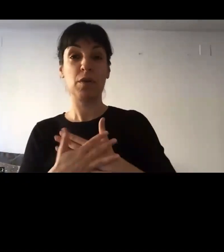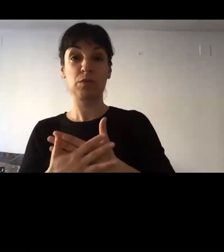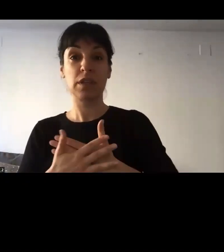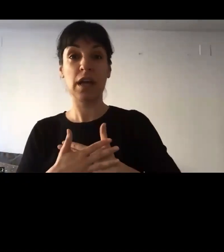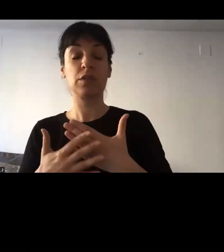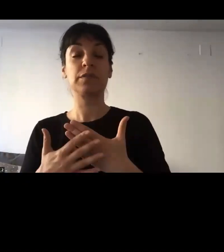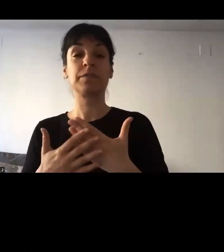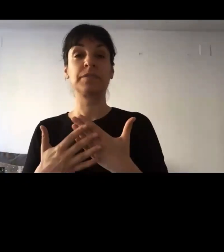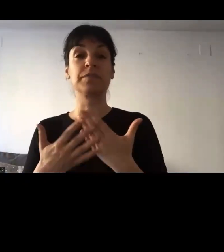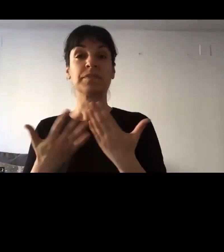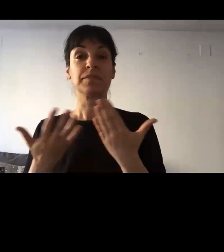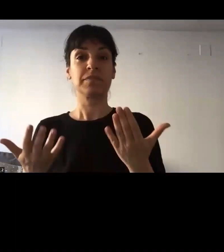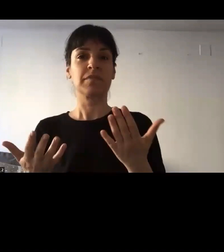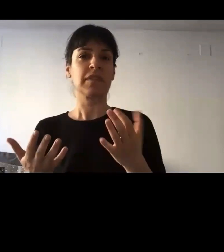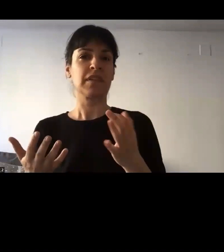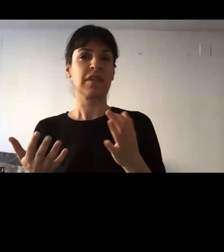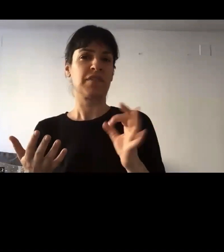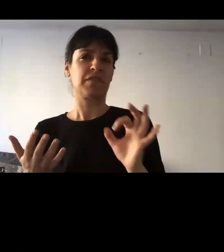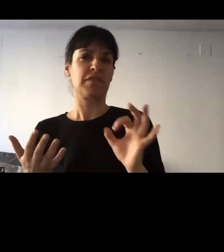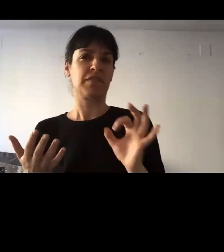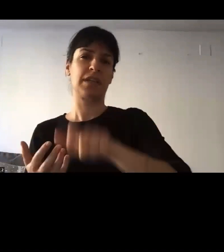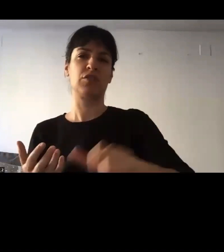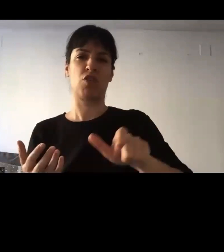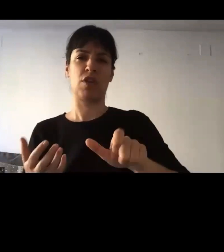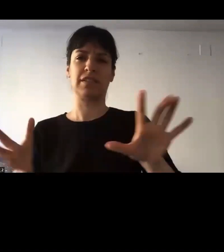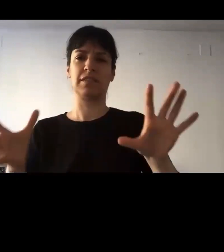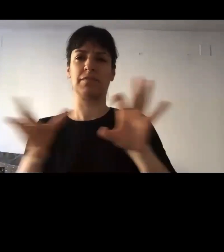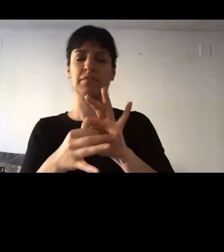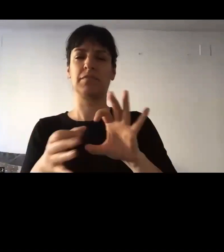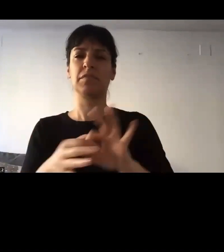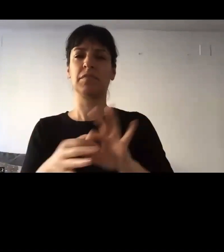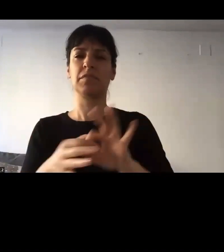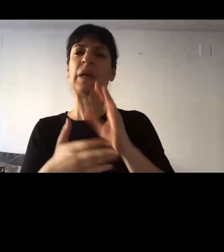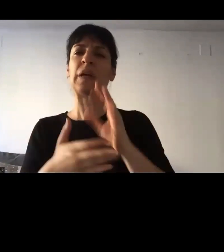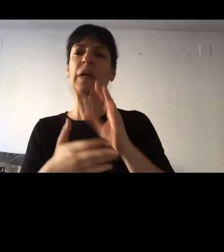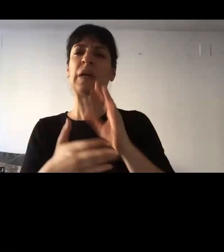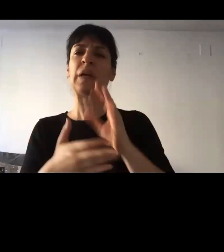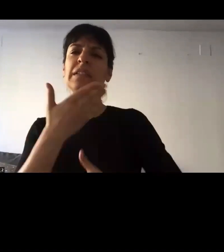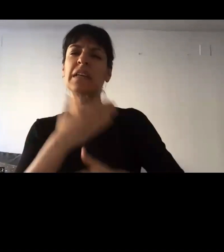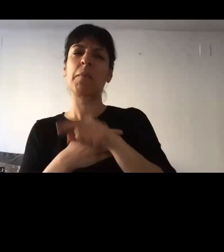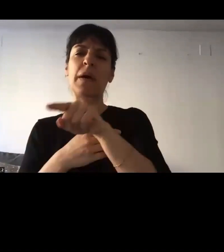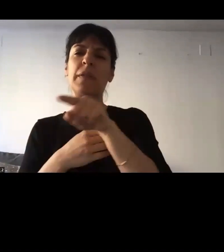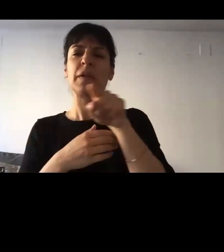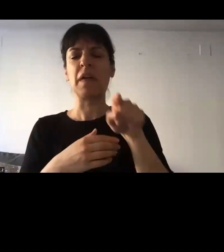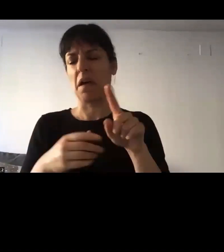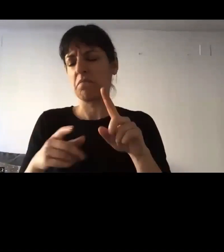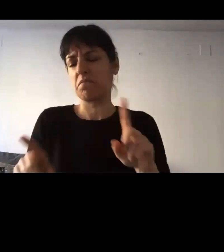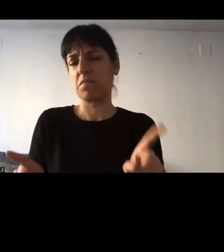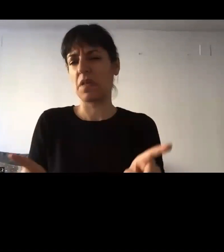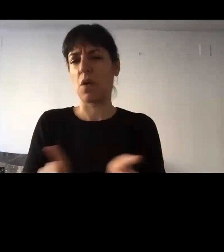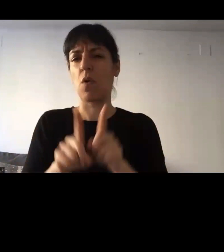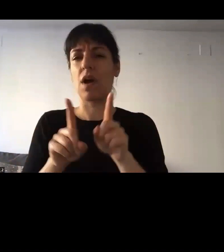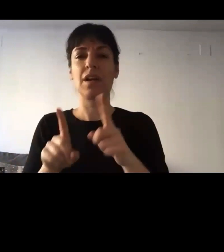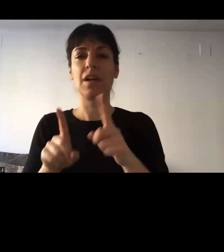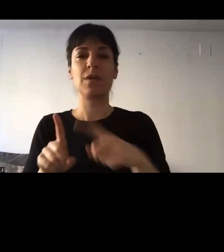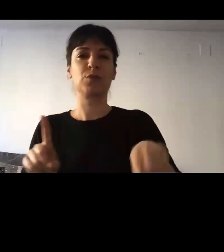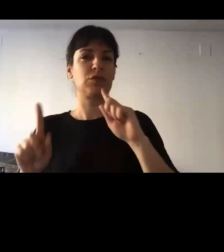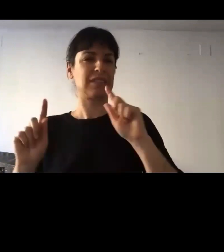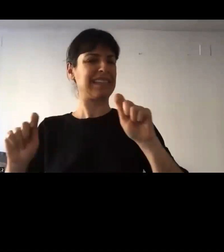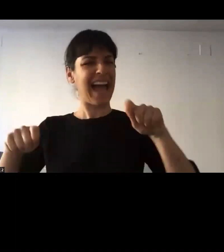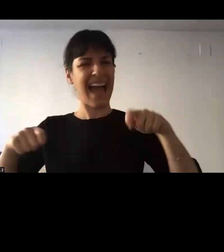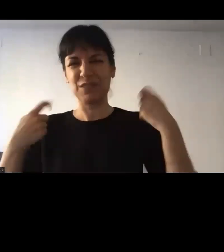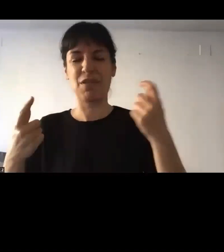personas que tendréis asignadas, independientemente de su discapacidad y de la naturalidad que debéis actuar en todo momento, porque